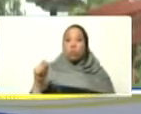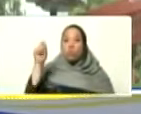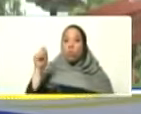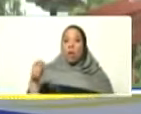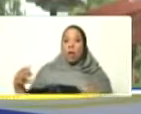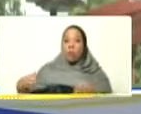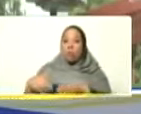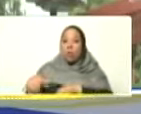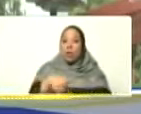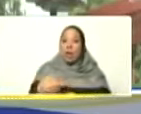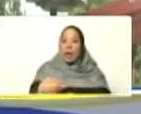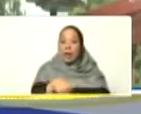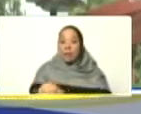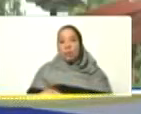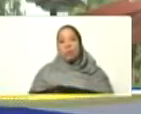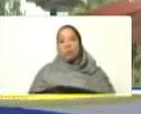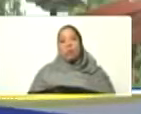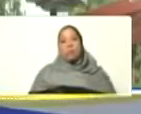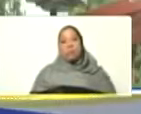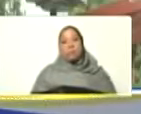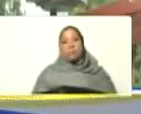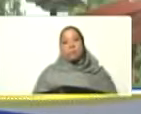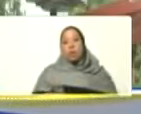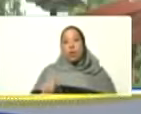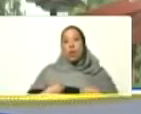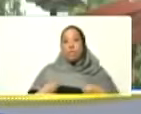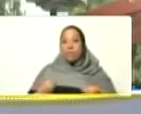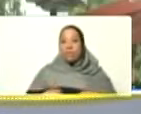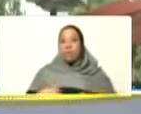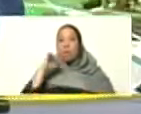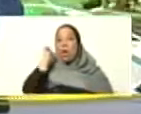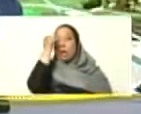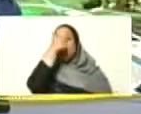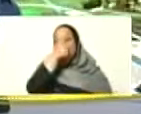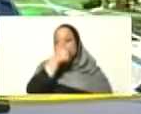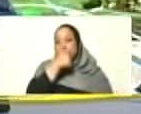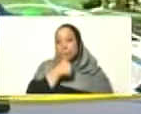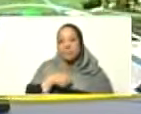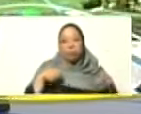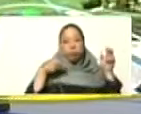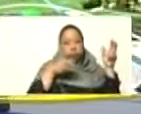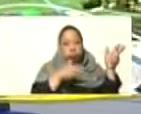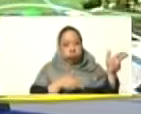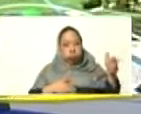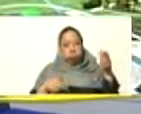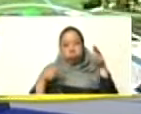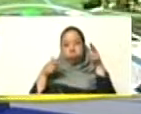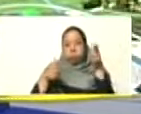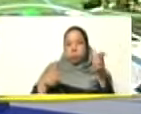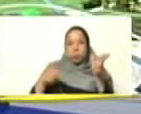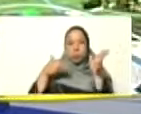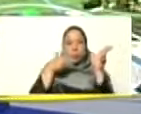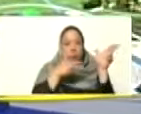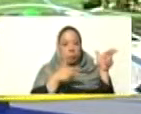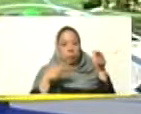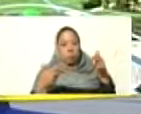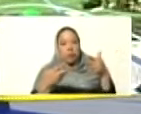restos del movimiento popular, los sobrevivientes de la masacre neoliberal, éramos